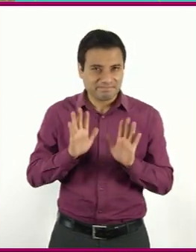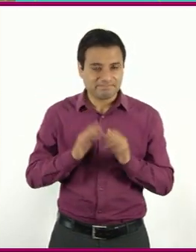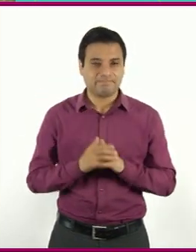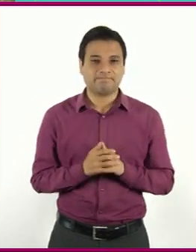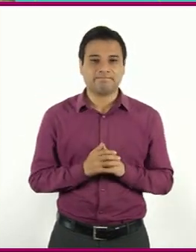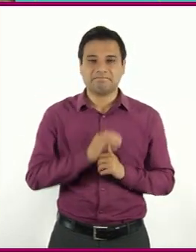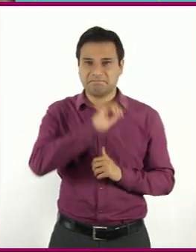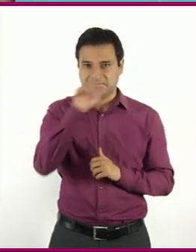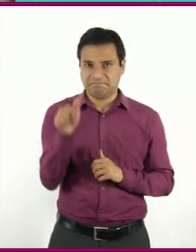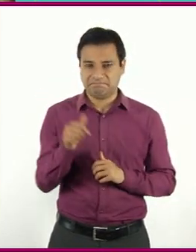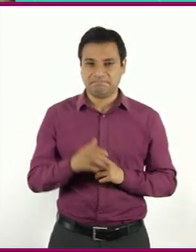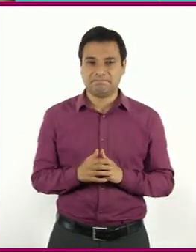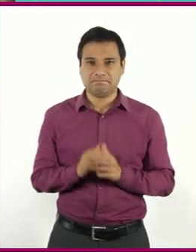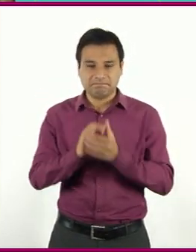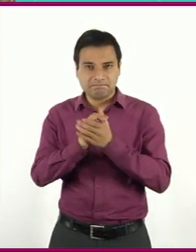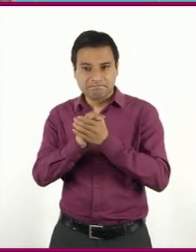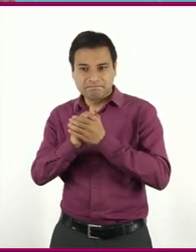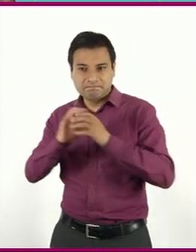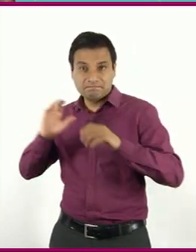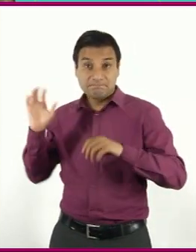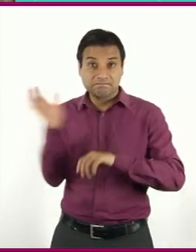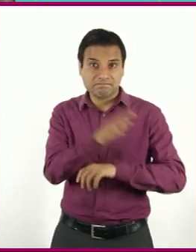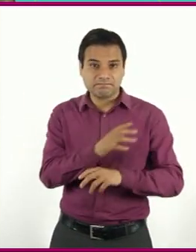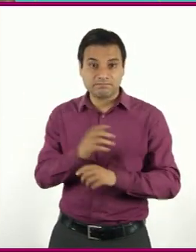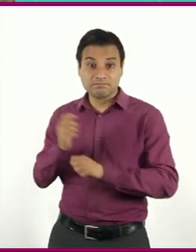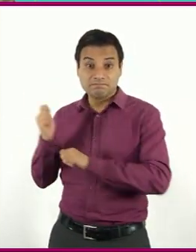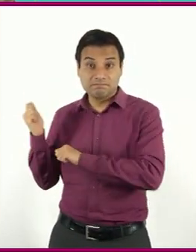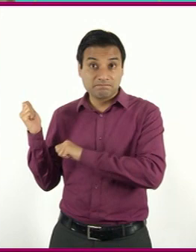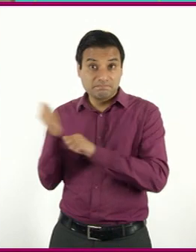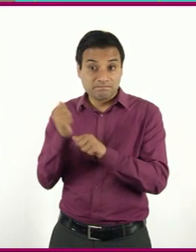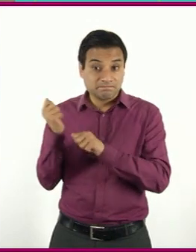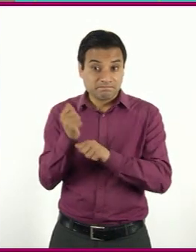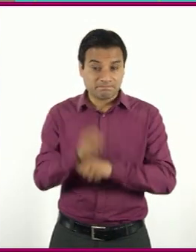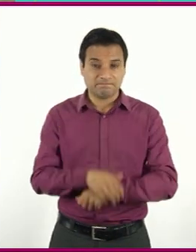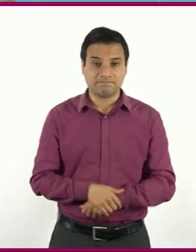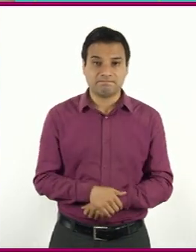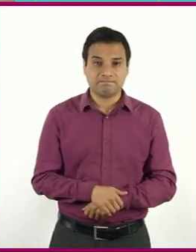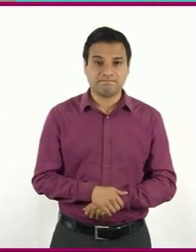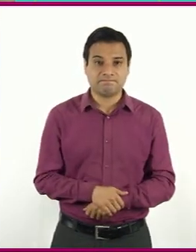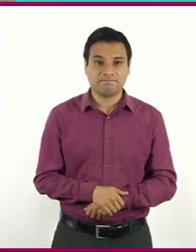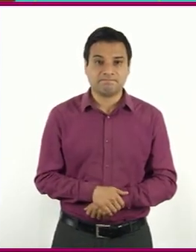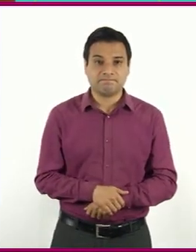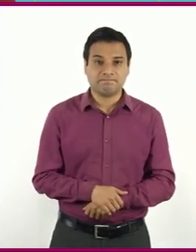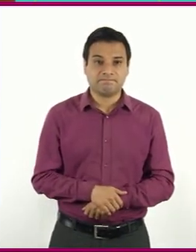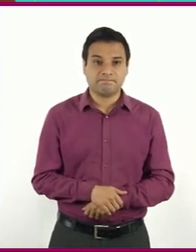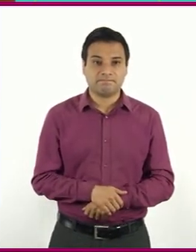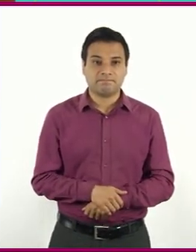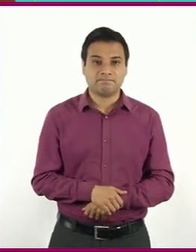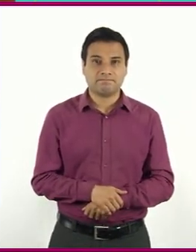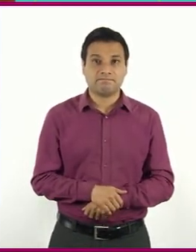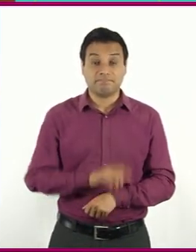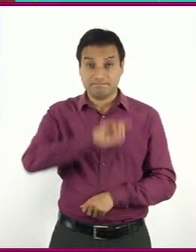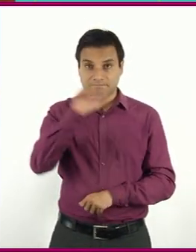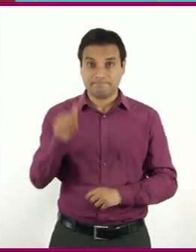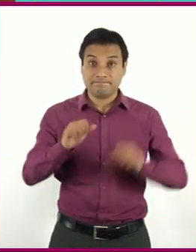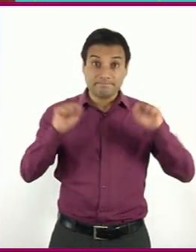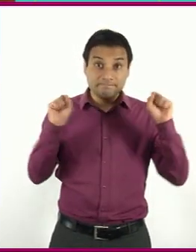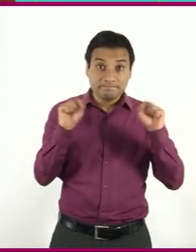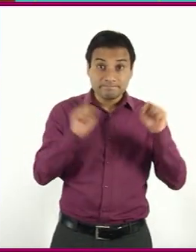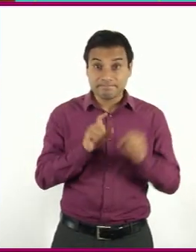Posteriormente, lanza y batea la pelota para terminar sumando lo que son las carreras de